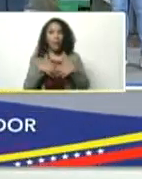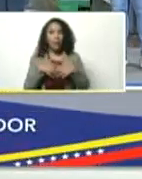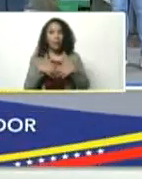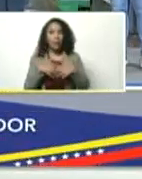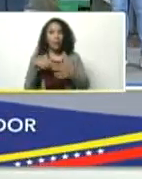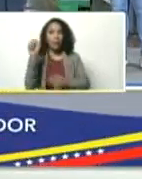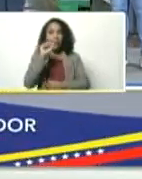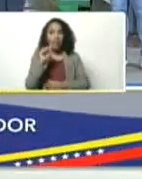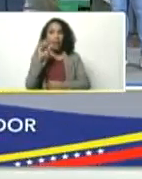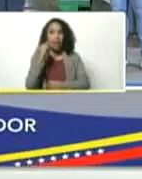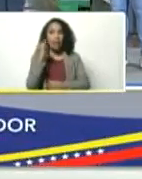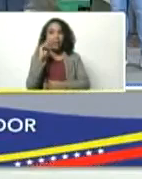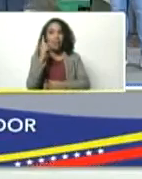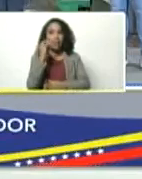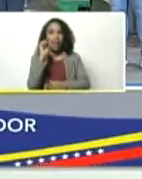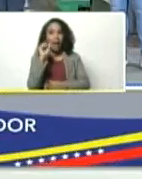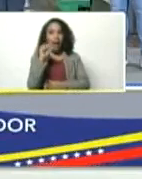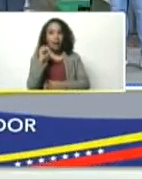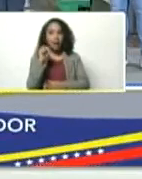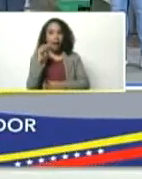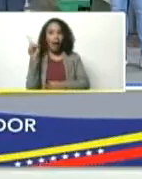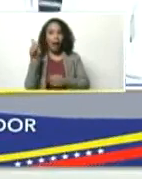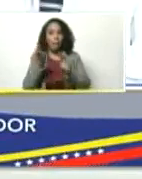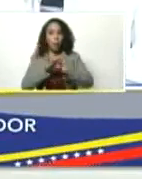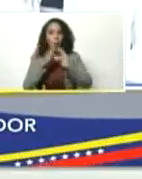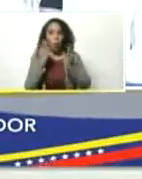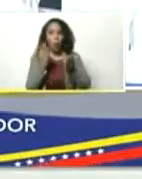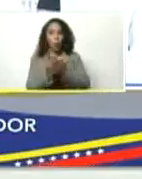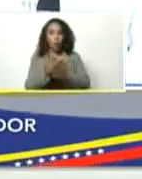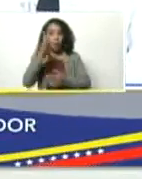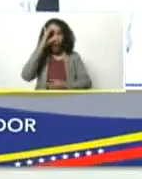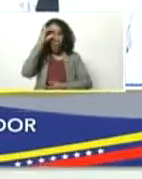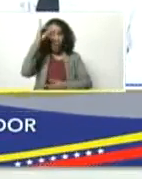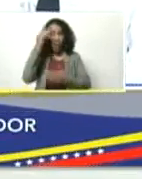Sarikian. El planeta de las Delcy.